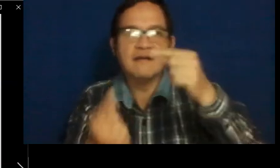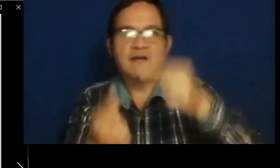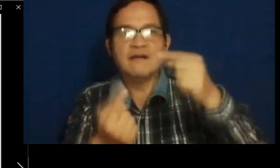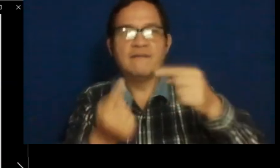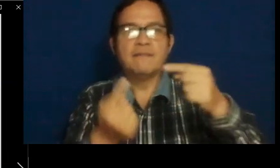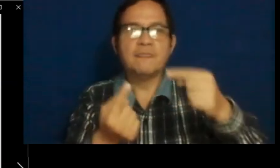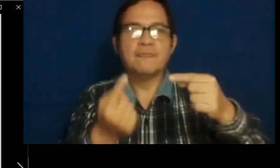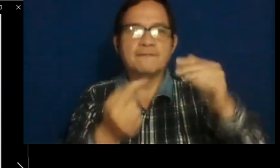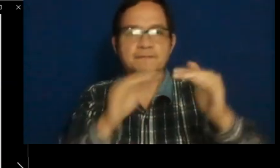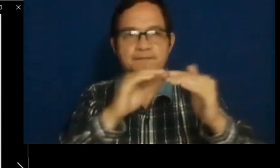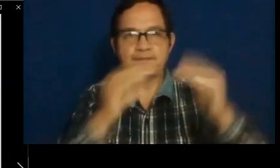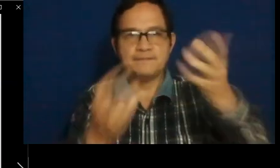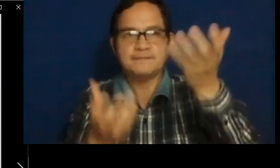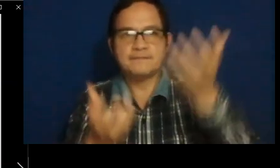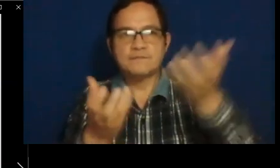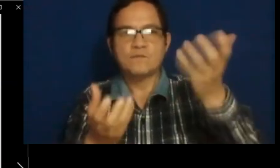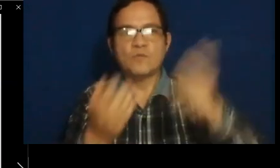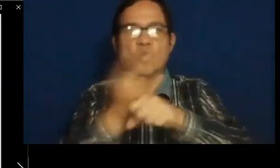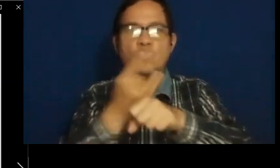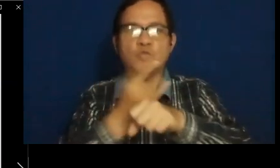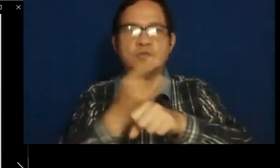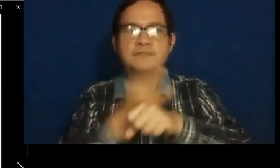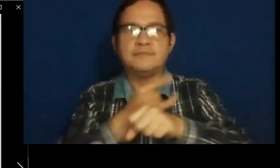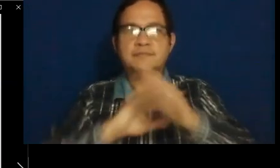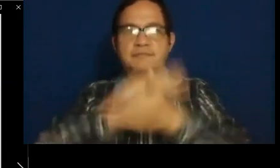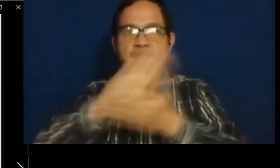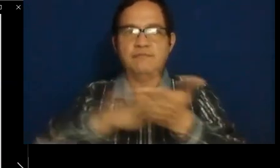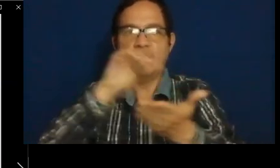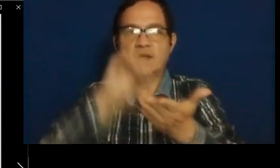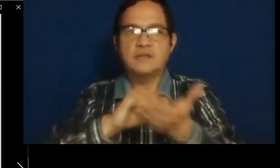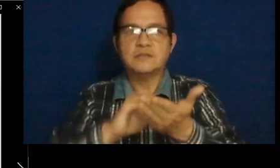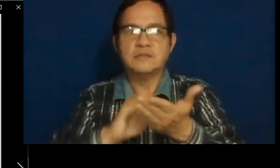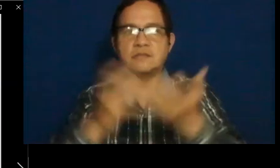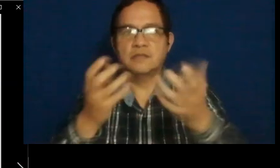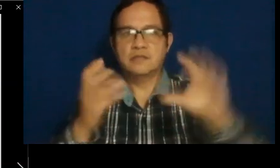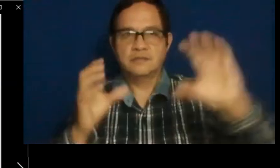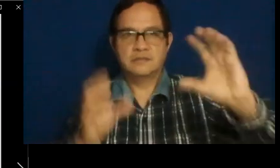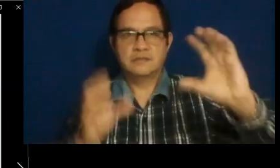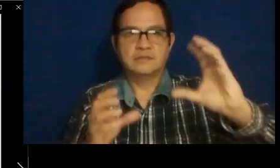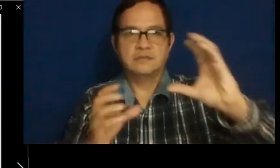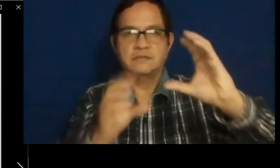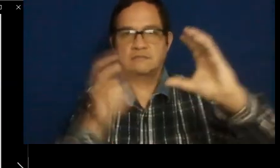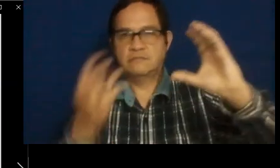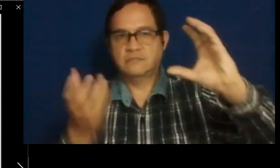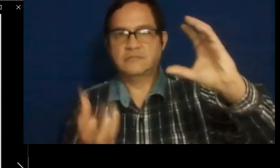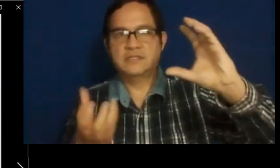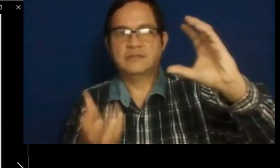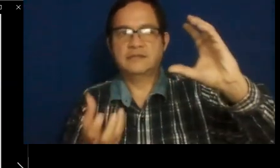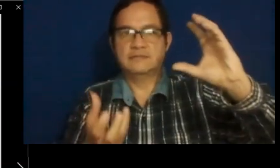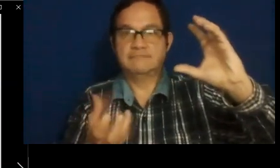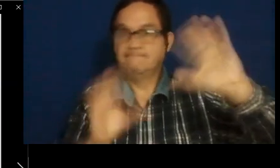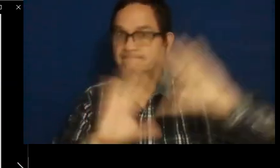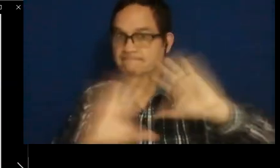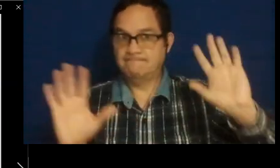masa desde utilizando el centro del cuerpo que vamos a analizar y colocando las flechitas en ese sentido,